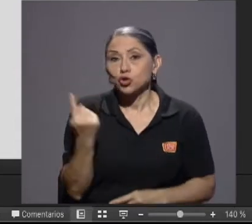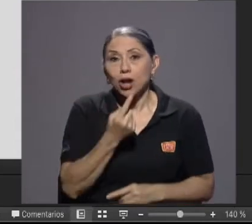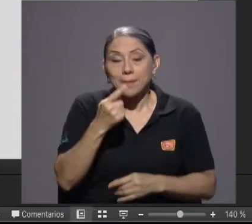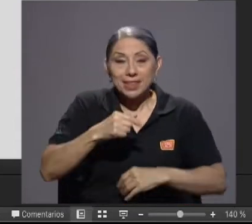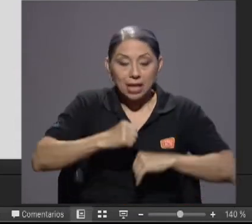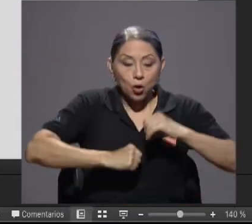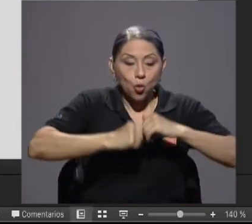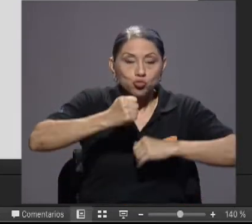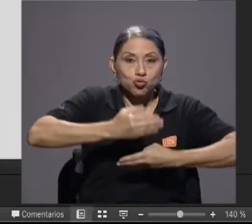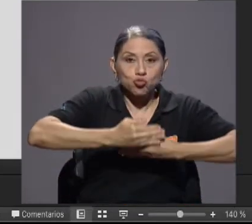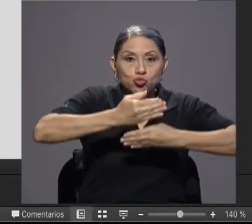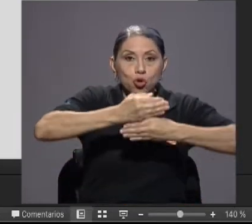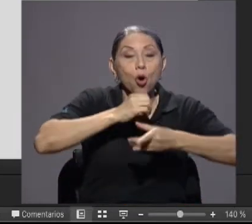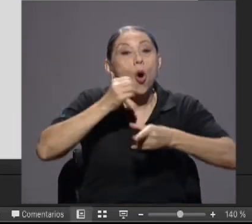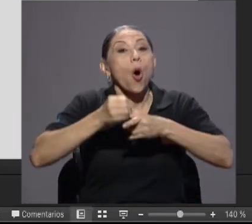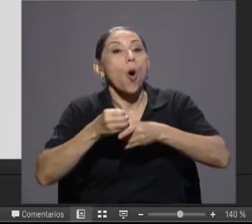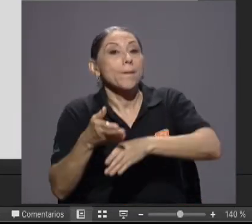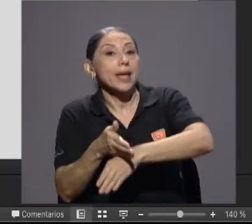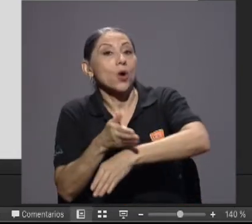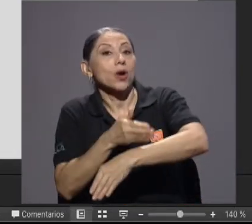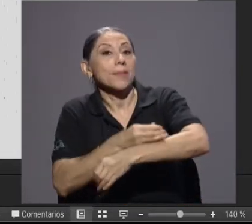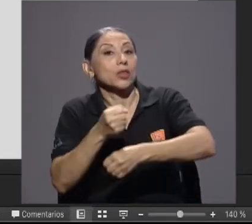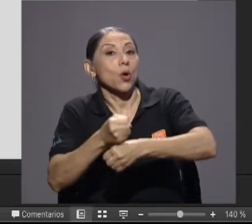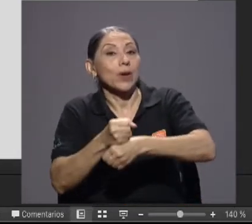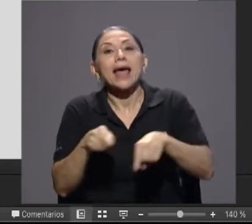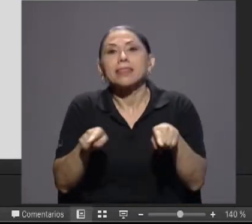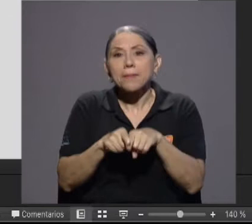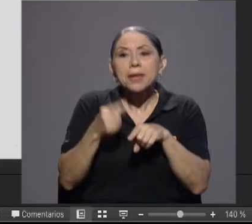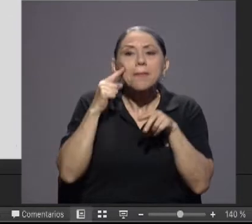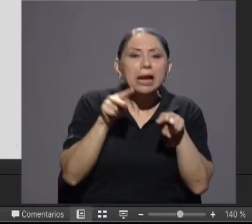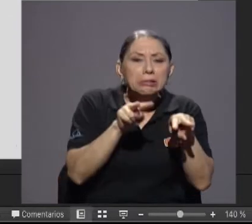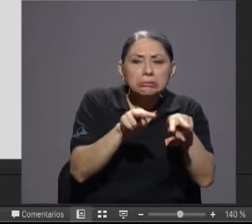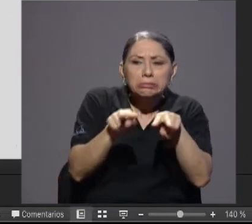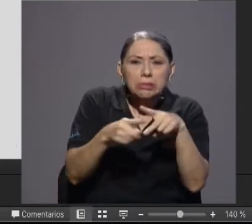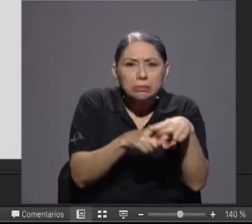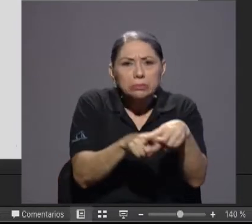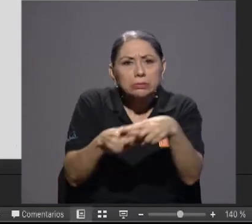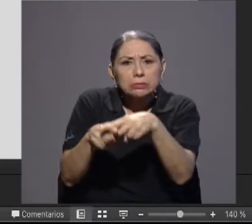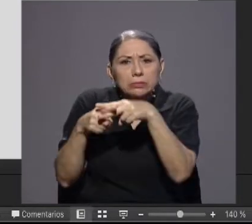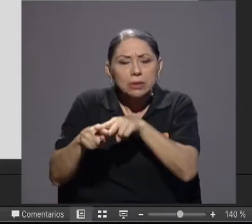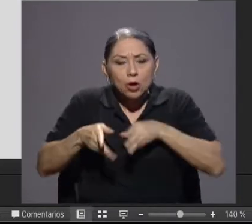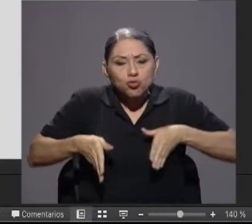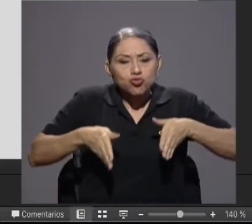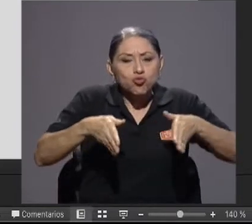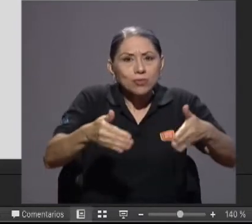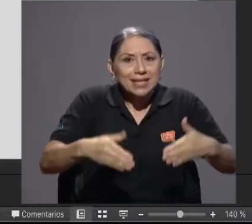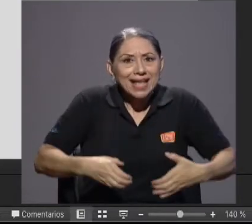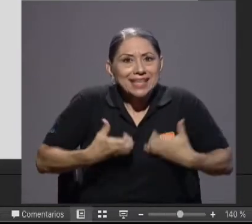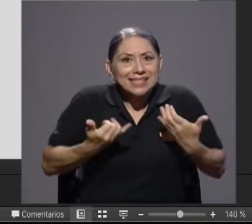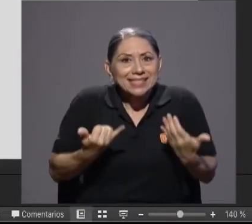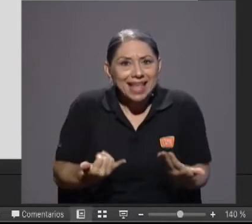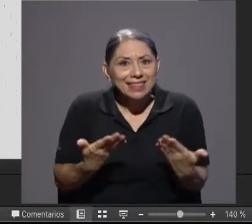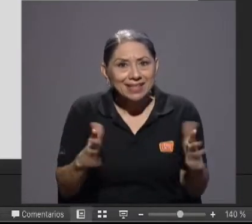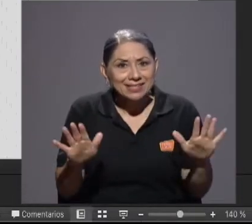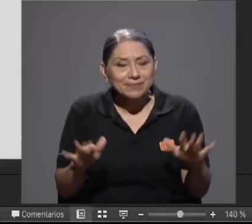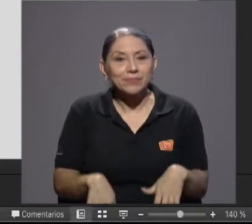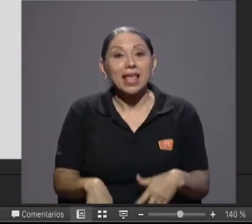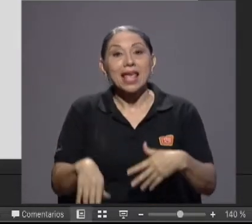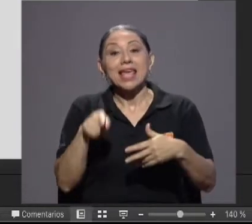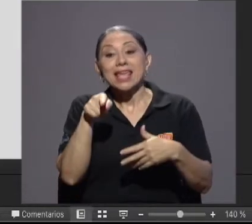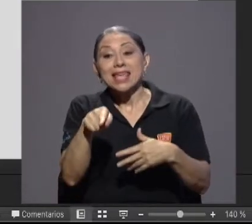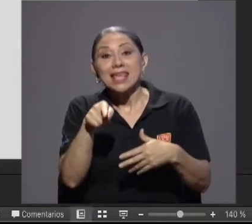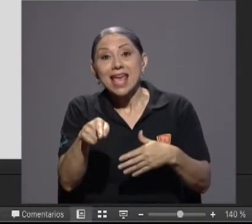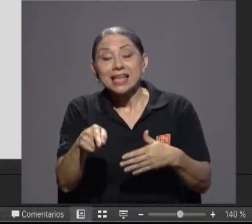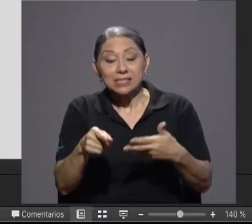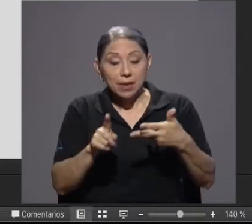o mejoramiento de obras, sino también en la operación y mantenimiento de rutas existentes o de alta capacidad. Y esta pavimentación o mejoramiento de rutas